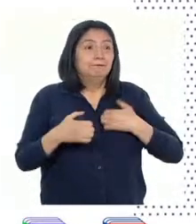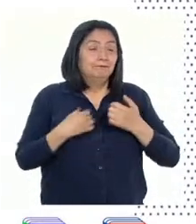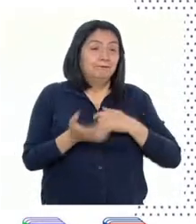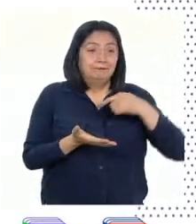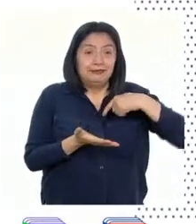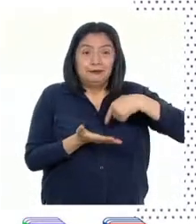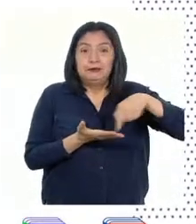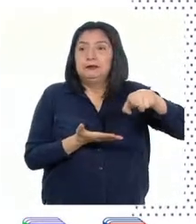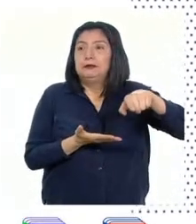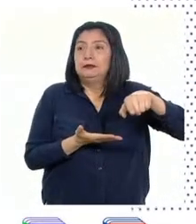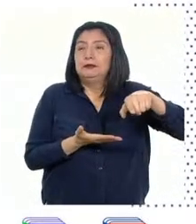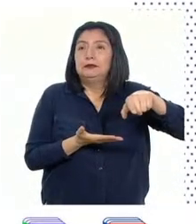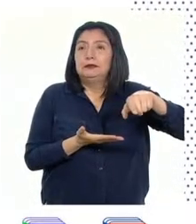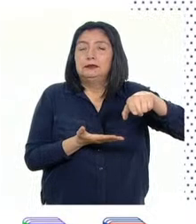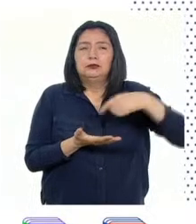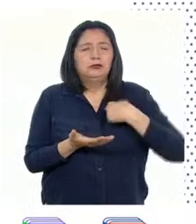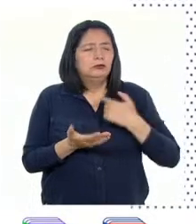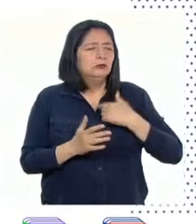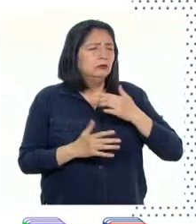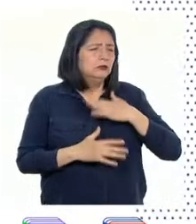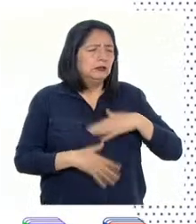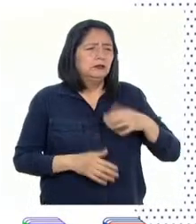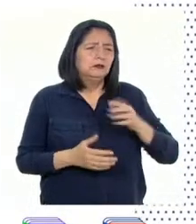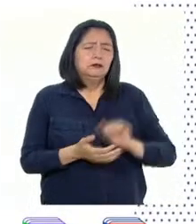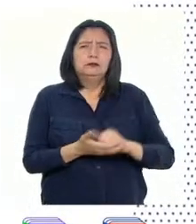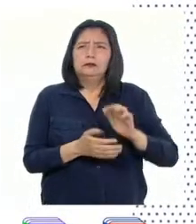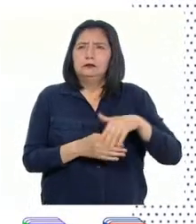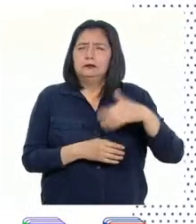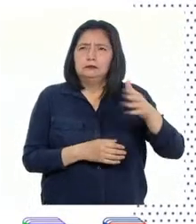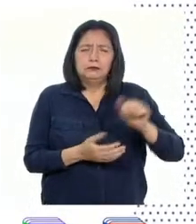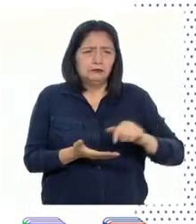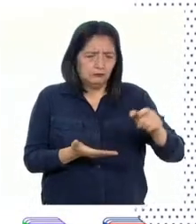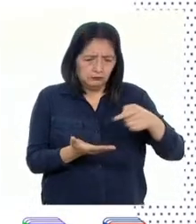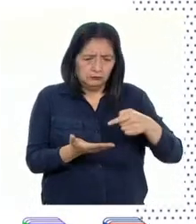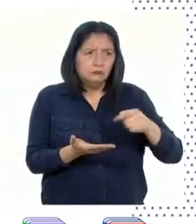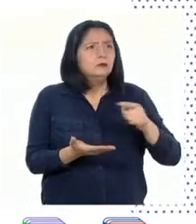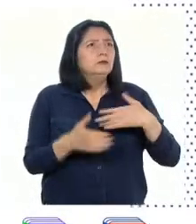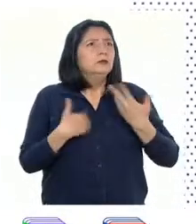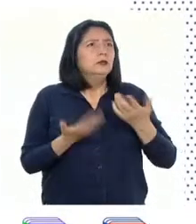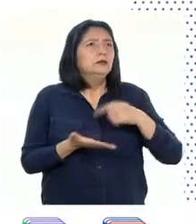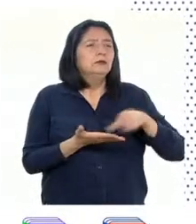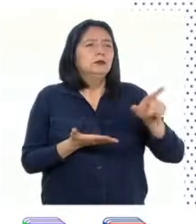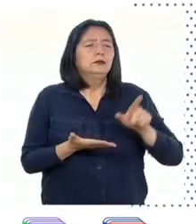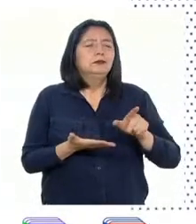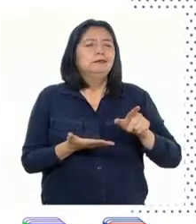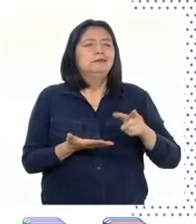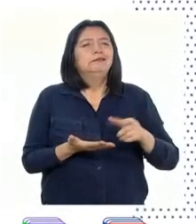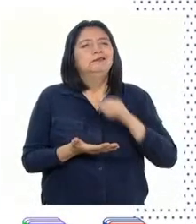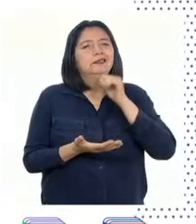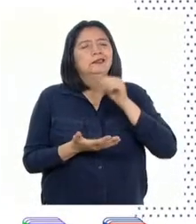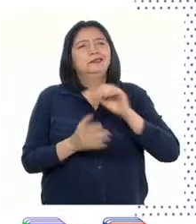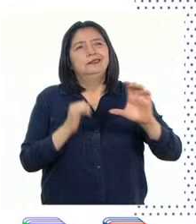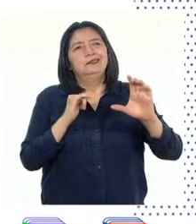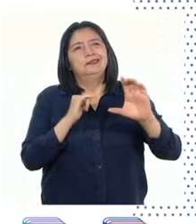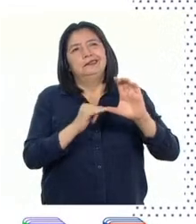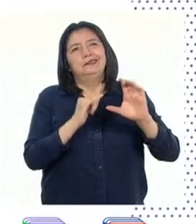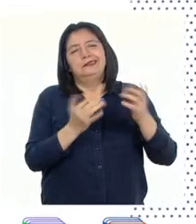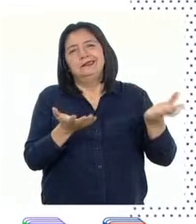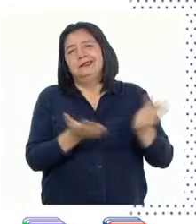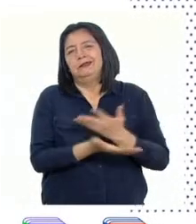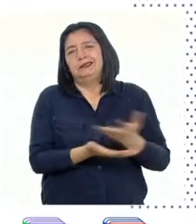de enviárselo, muy tranquila, después apareció de que no se podía enviar. Era la falta de internet que